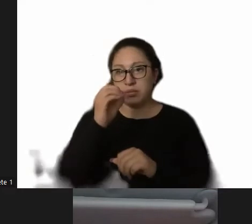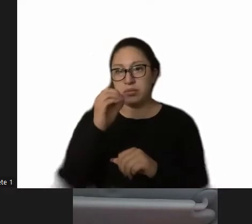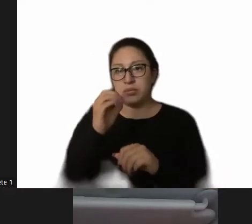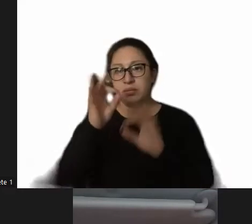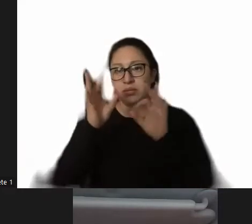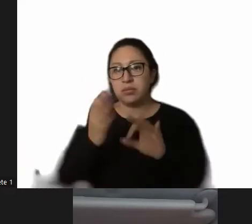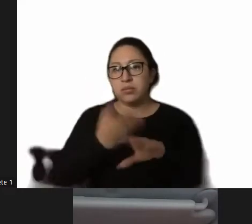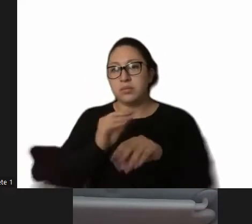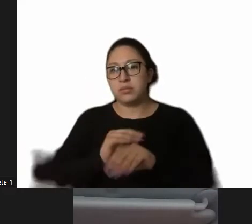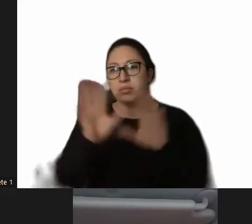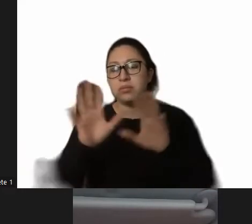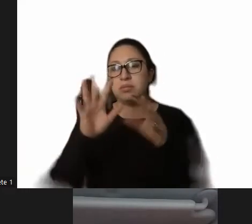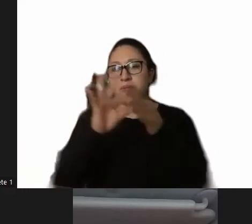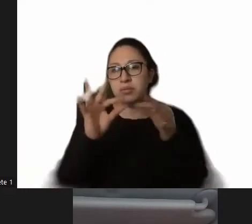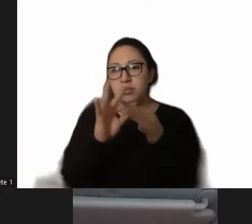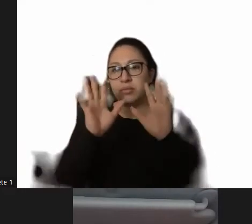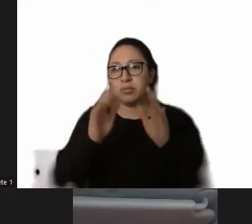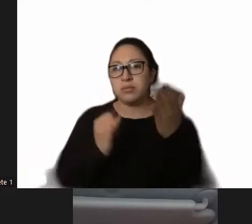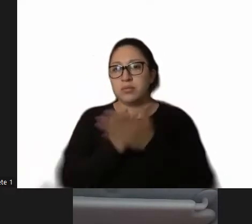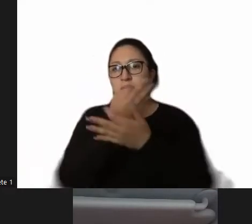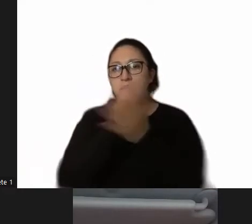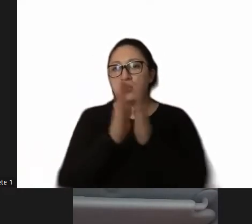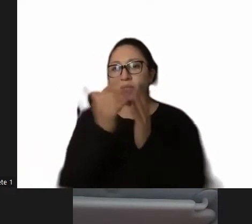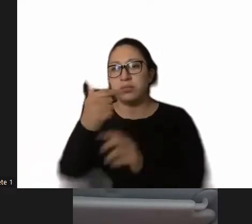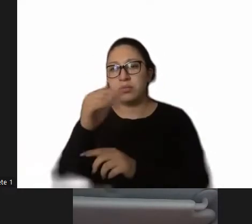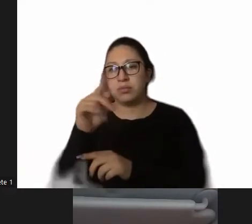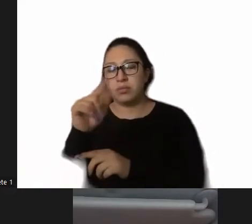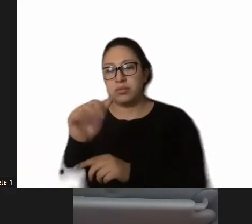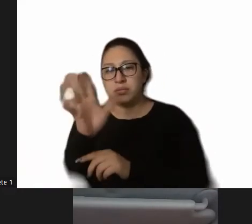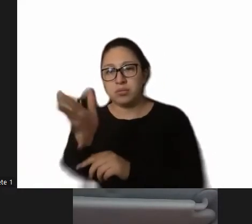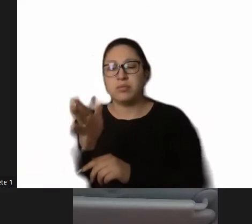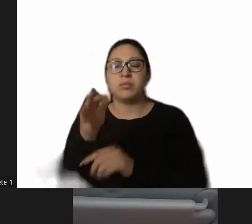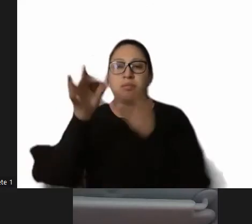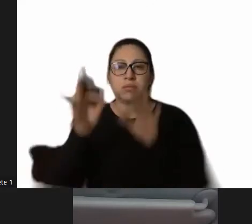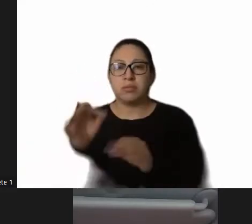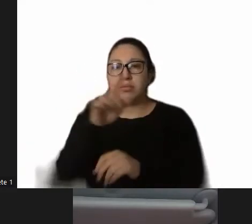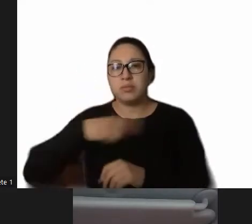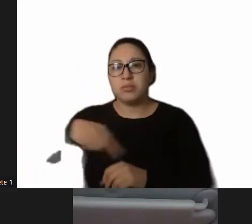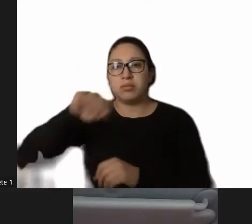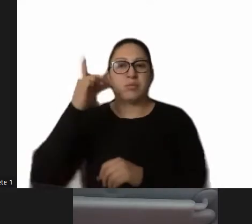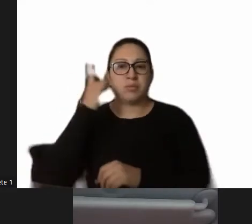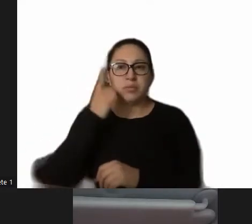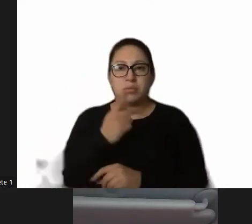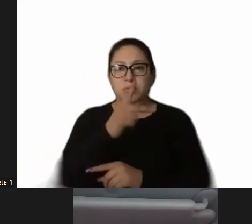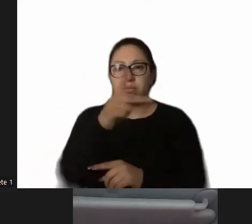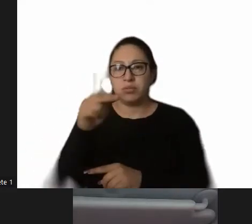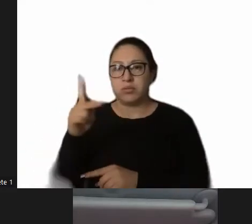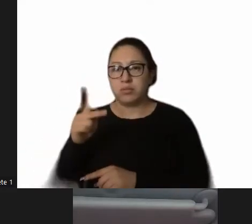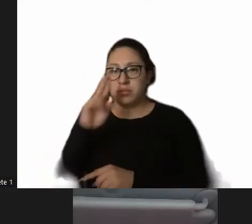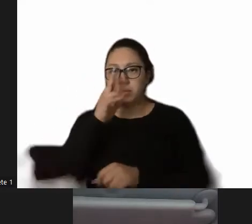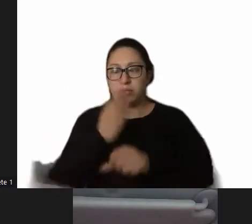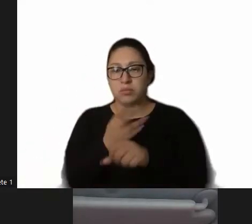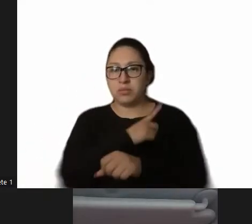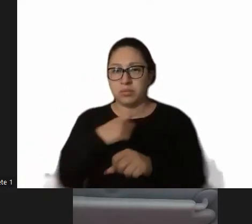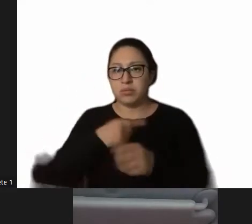aprobada y ya está publicada en la Gaceta. Es responsabilidad de las diputadas y diputados, pues, leer las